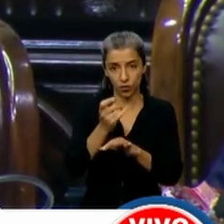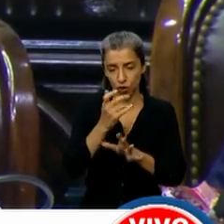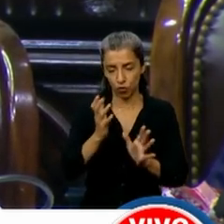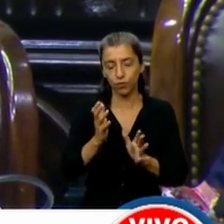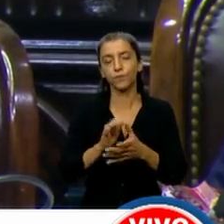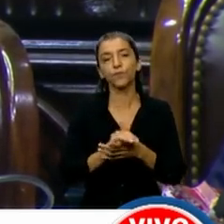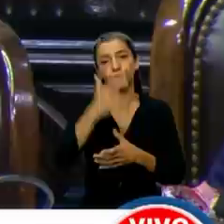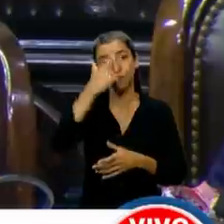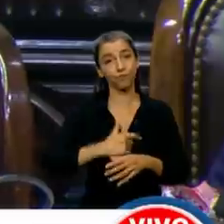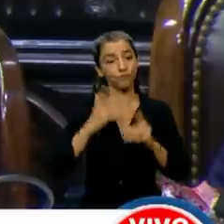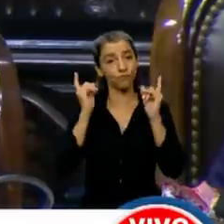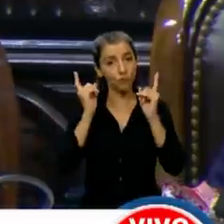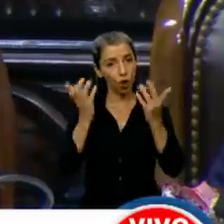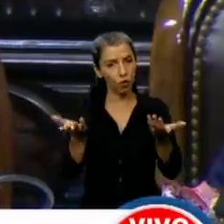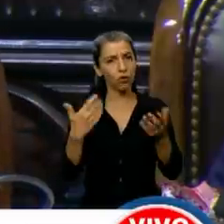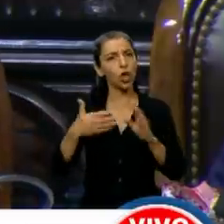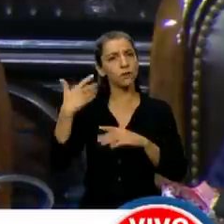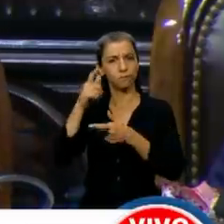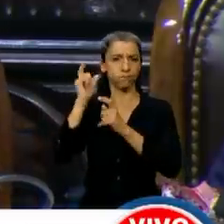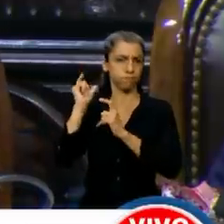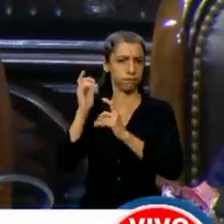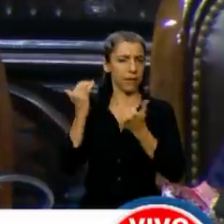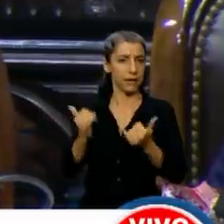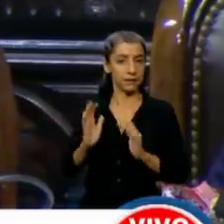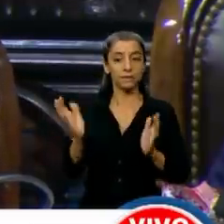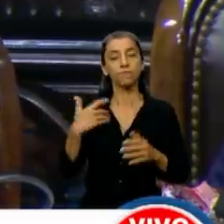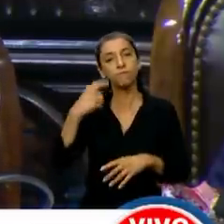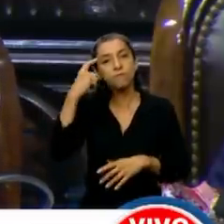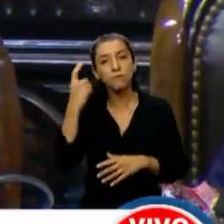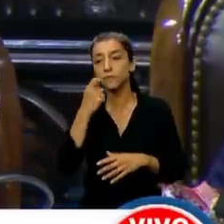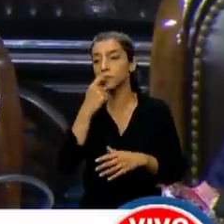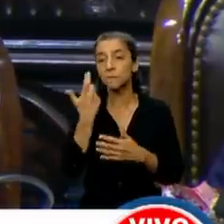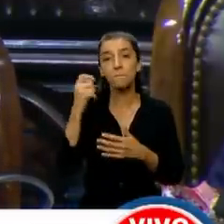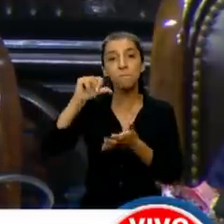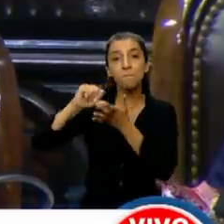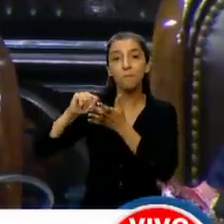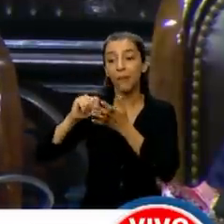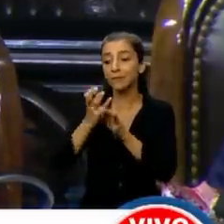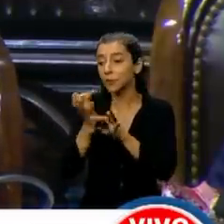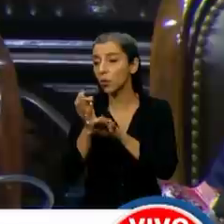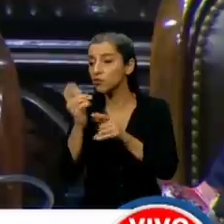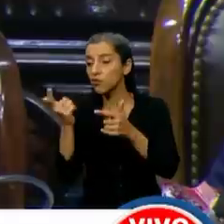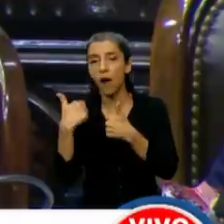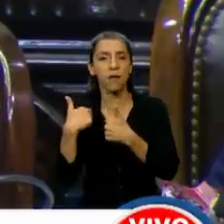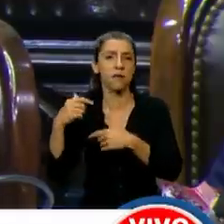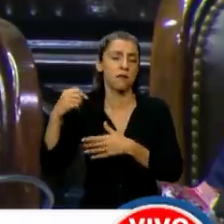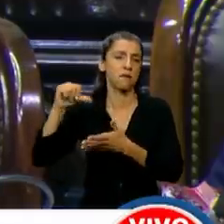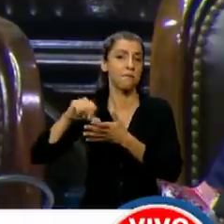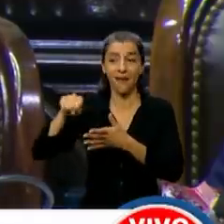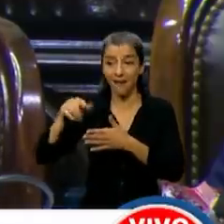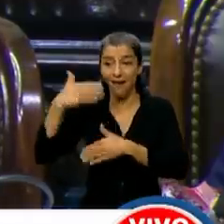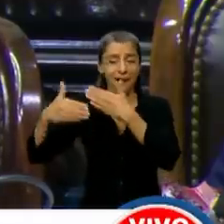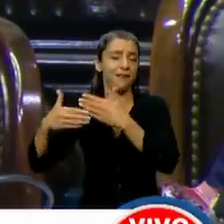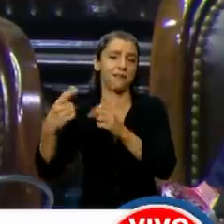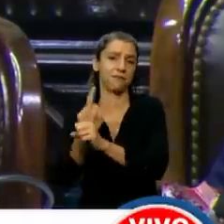docente me lleva a reflexionar que un país que no educa es un país que no crece si